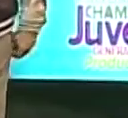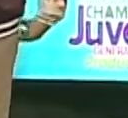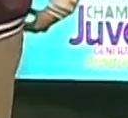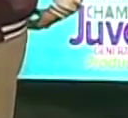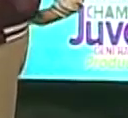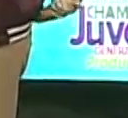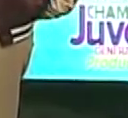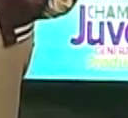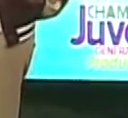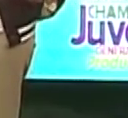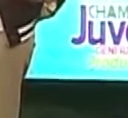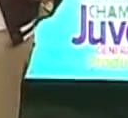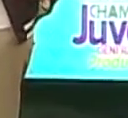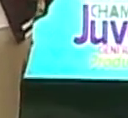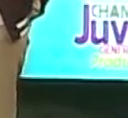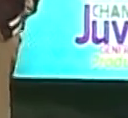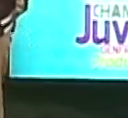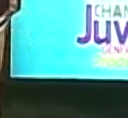de